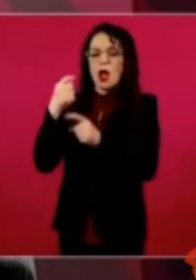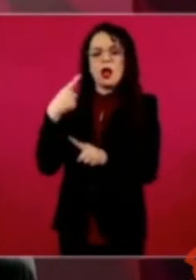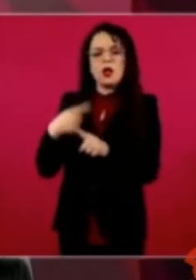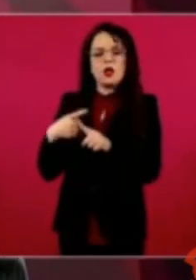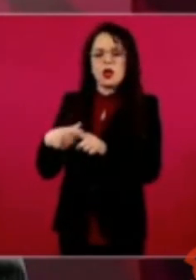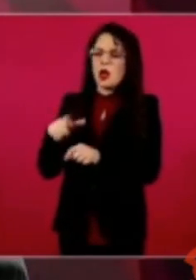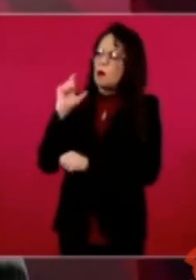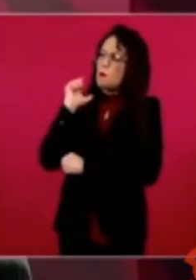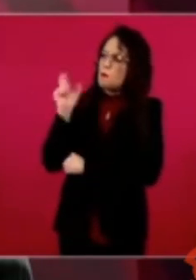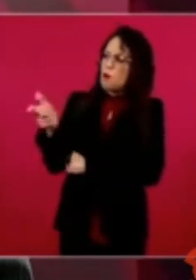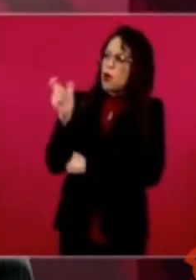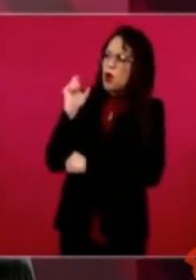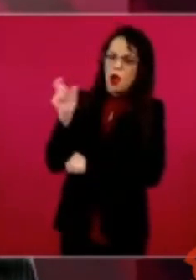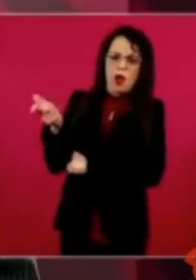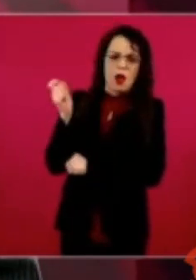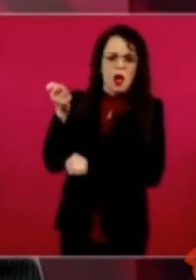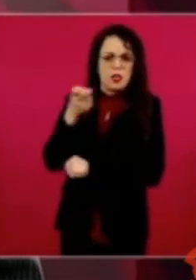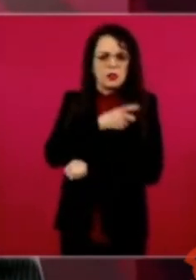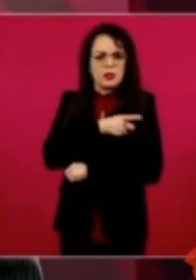Todas las empresas ferrocarrileras